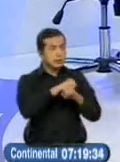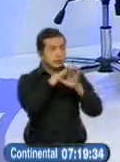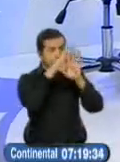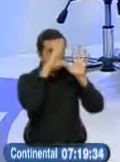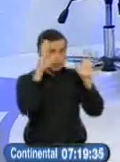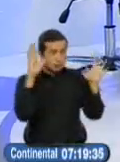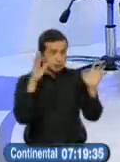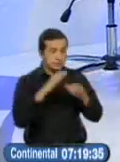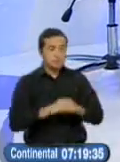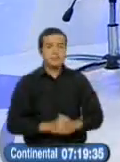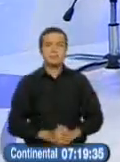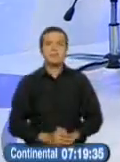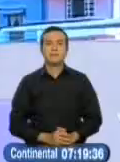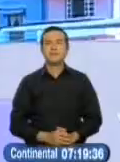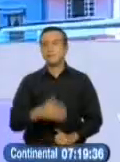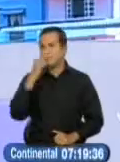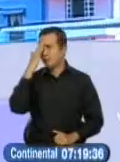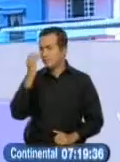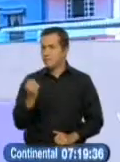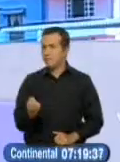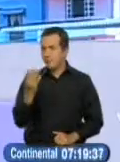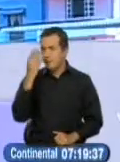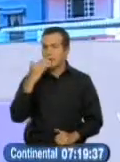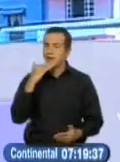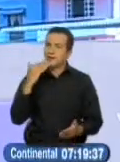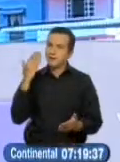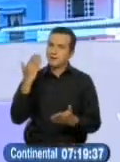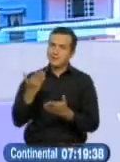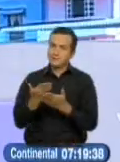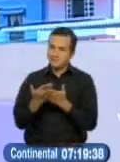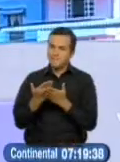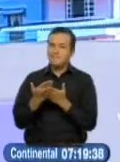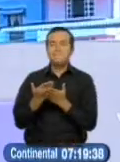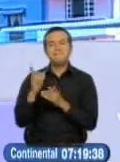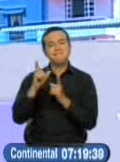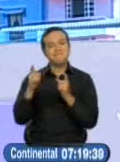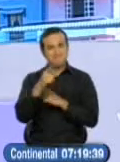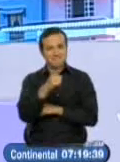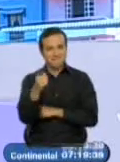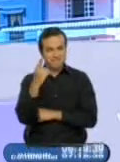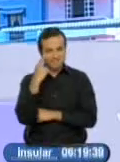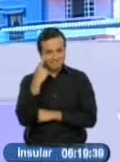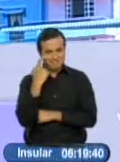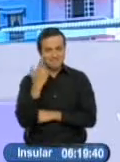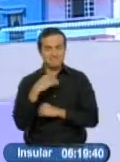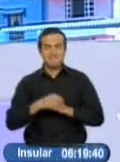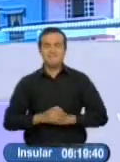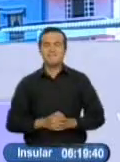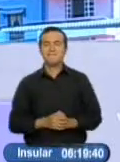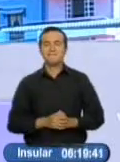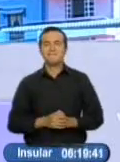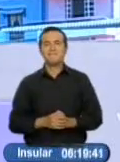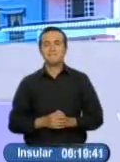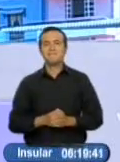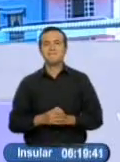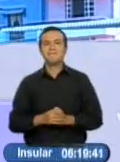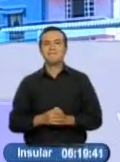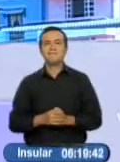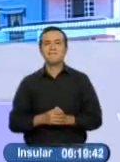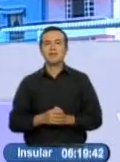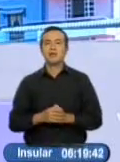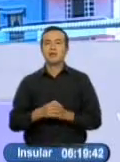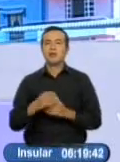en el país? Buenos días, Carlos, estimados televidentes. Mira, nosotros desde el sector